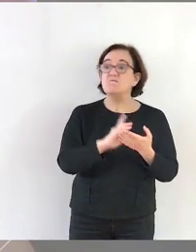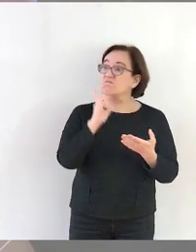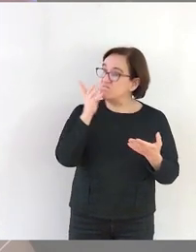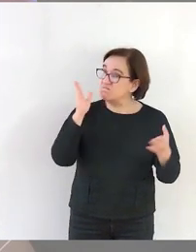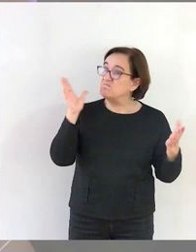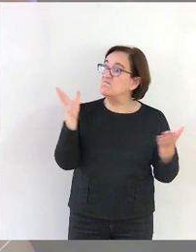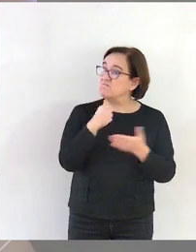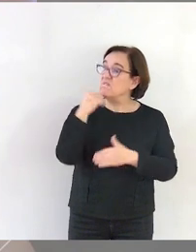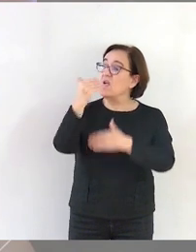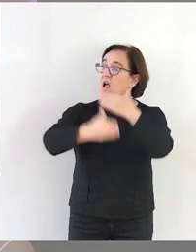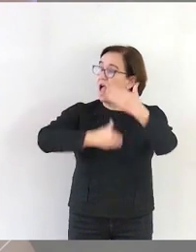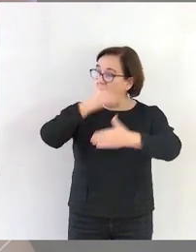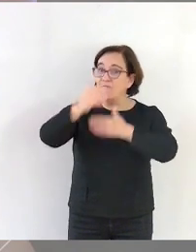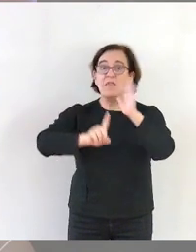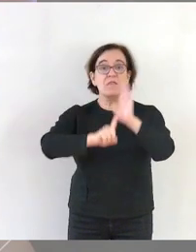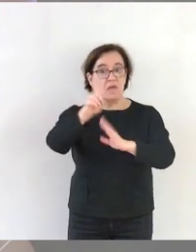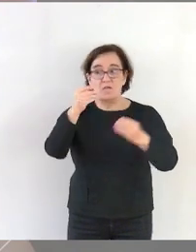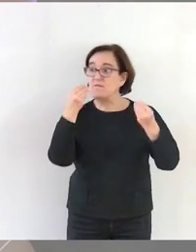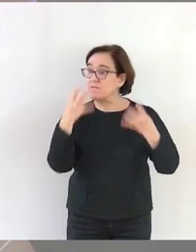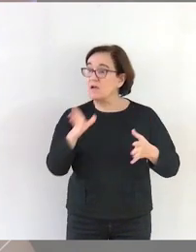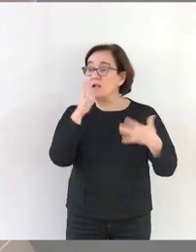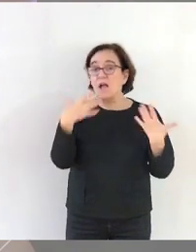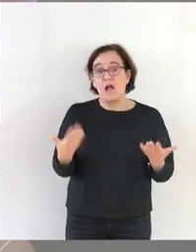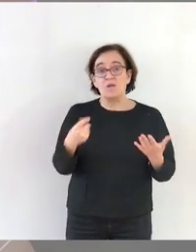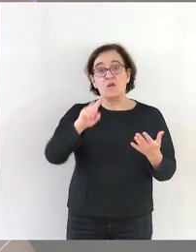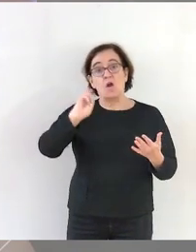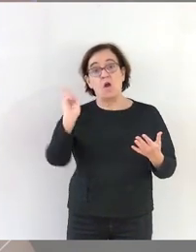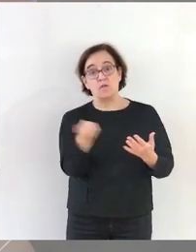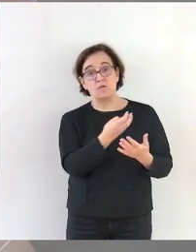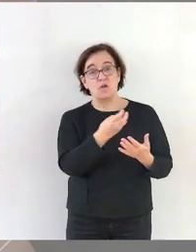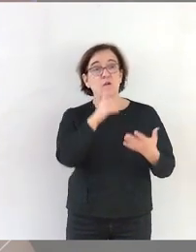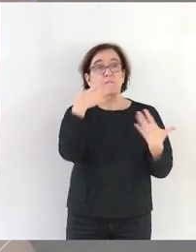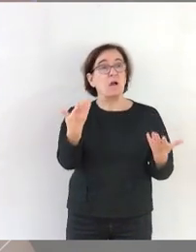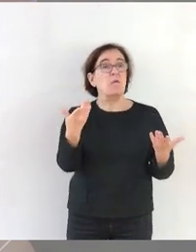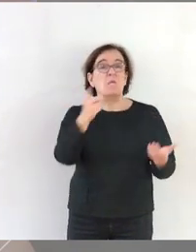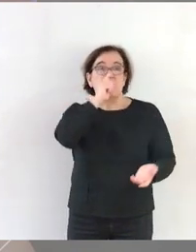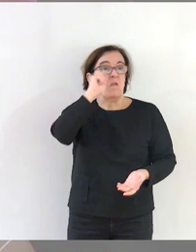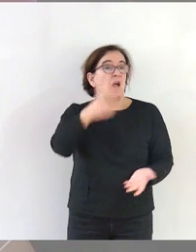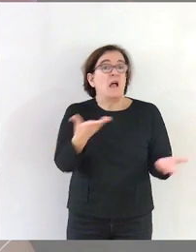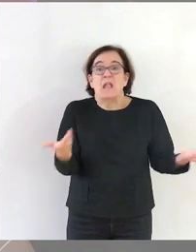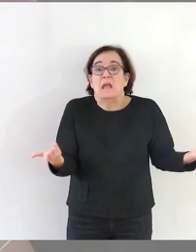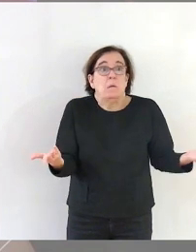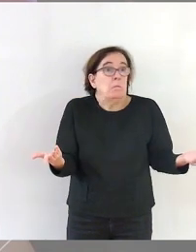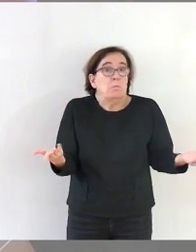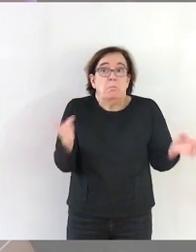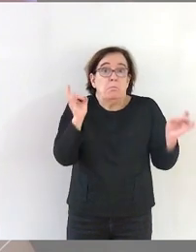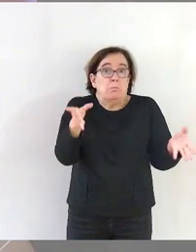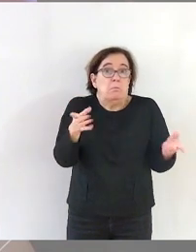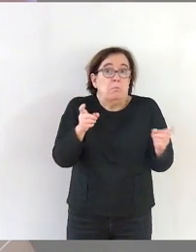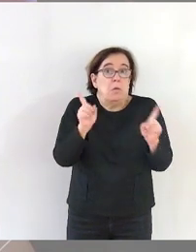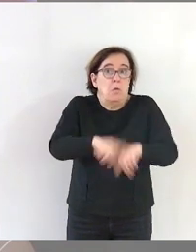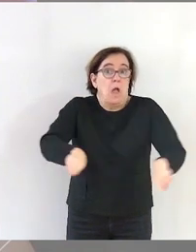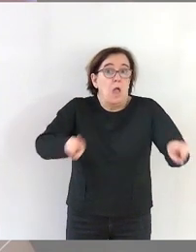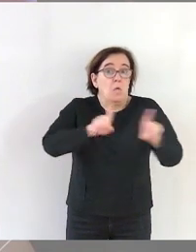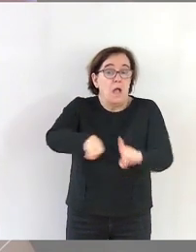sacado todo se ha avanzado todo lo que se podía avanzar y habrá otra que dirá Apenas ha servido para sustanciar nada